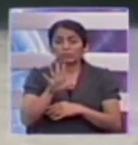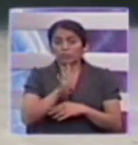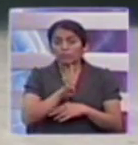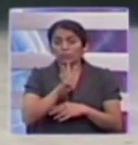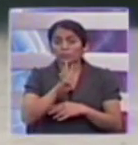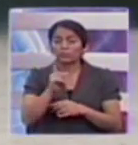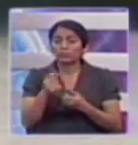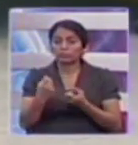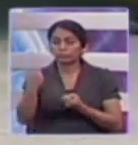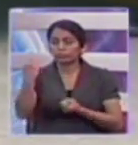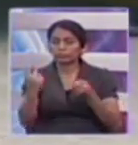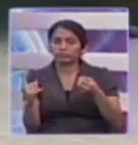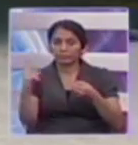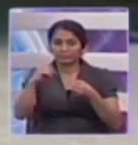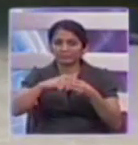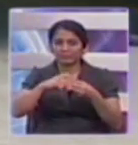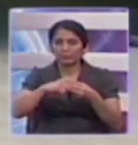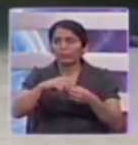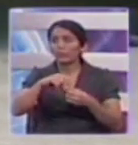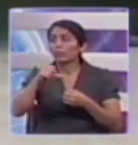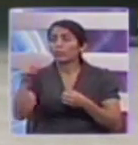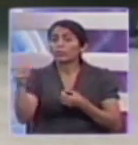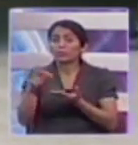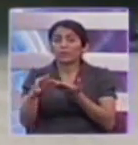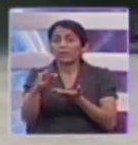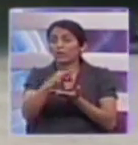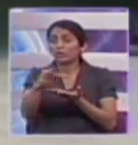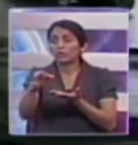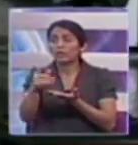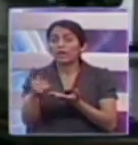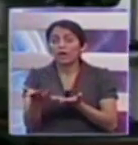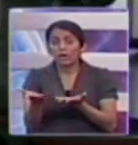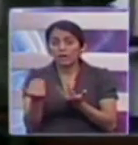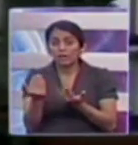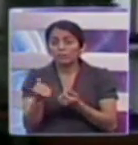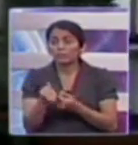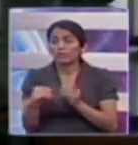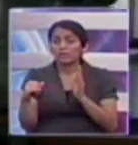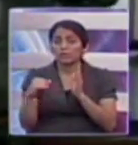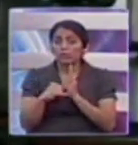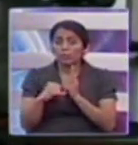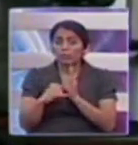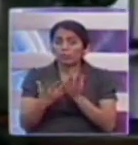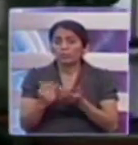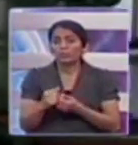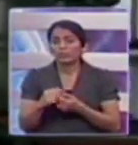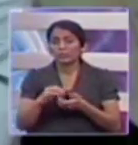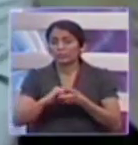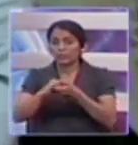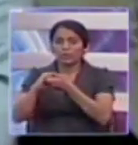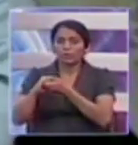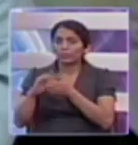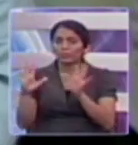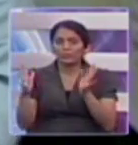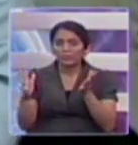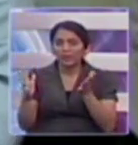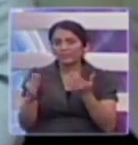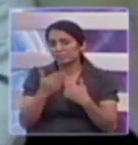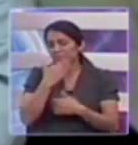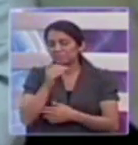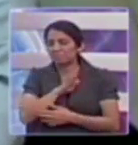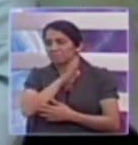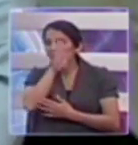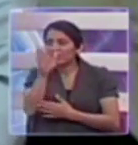realidad sería porque en otros cantones no se solicita el recibo de la tasa solidaria y la revisión técnica vehicular. Para el año